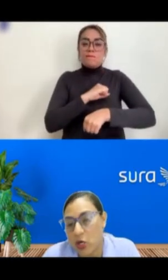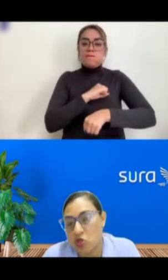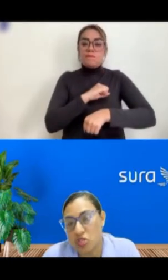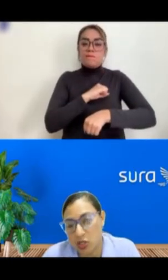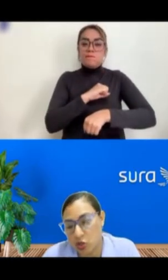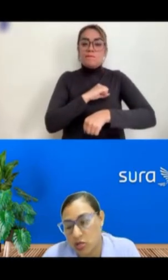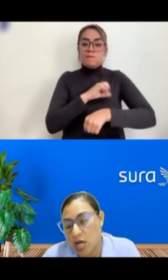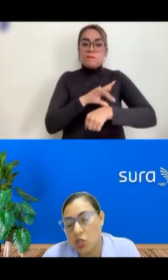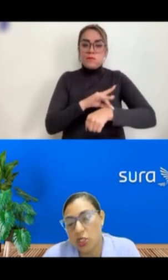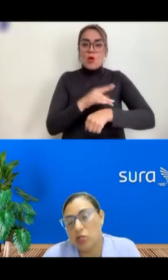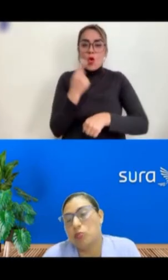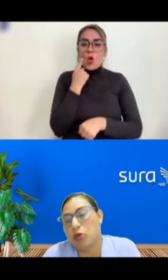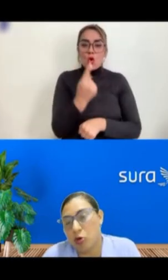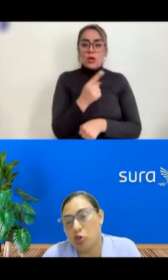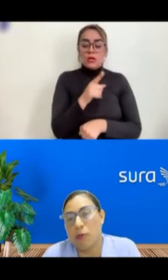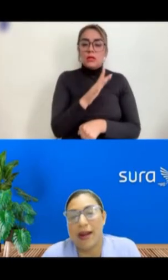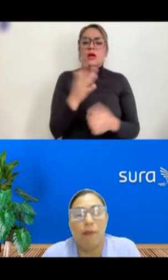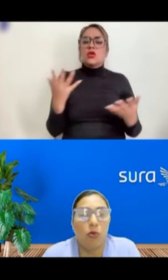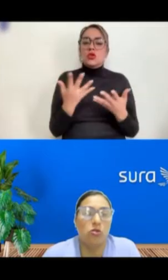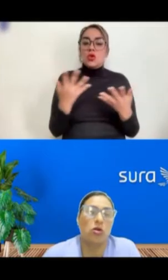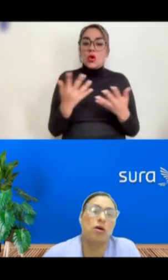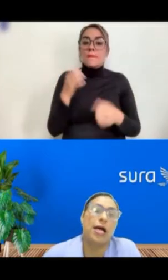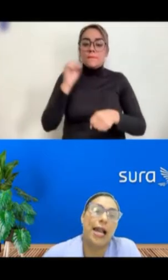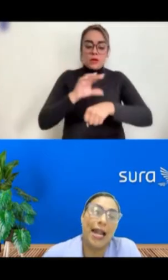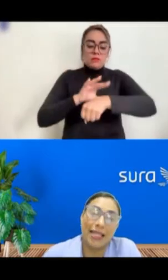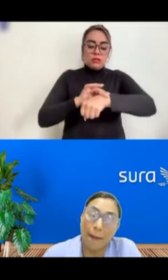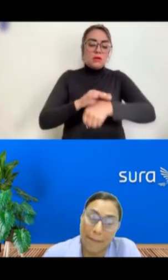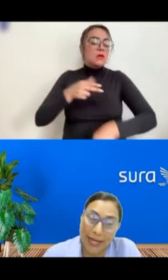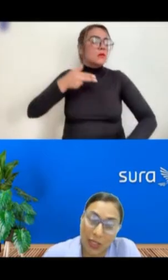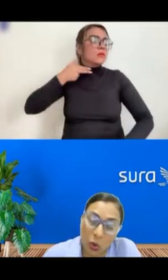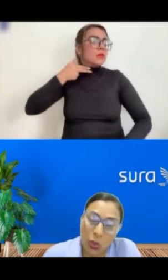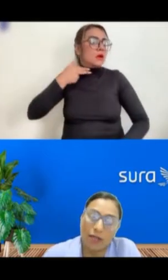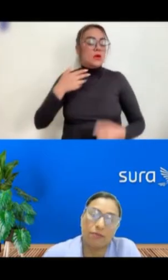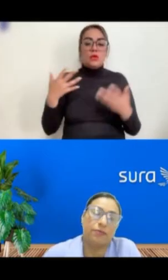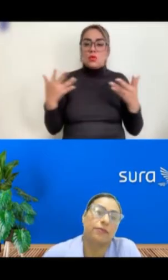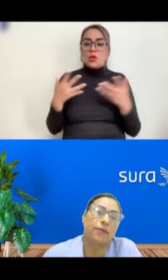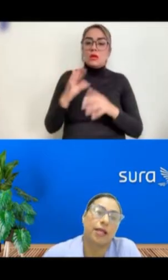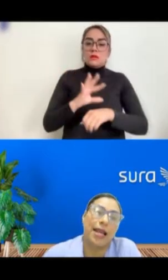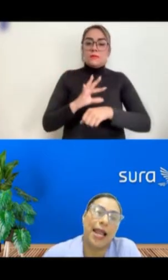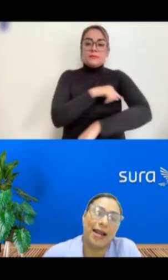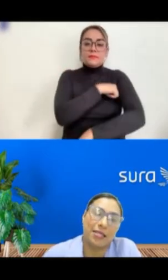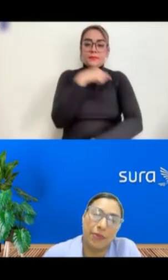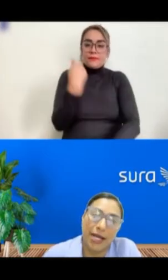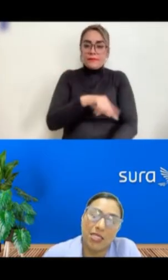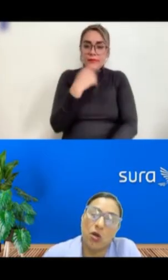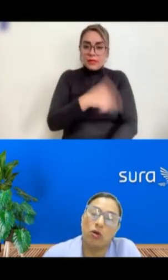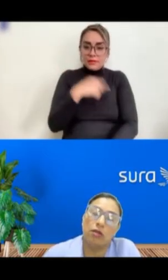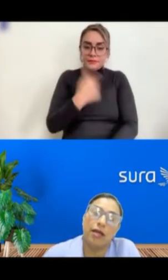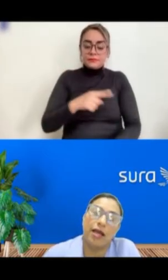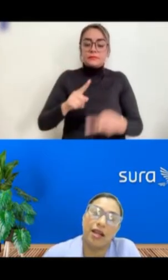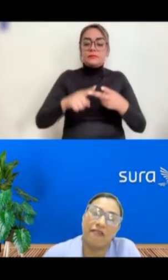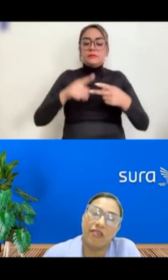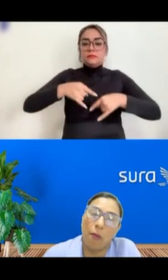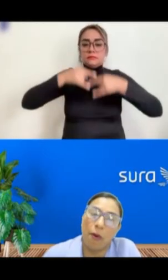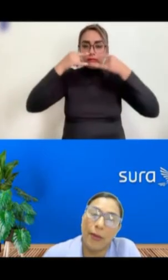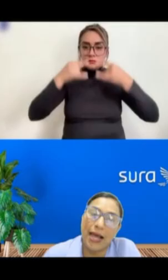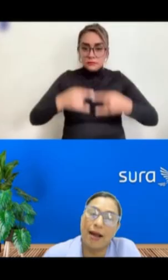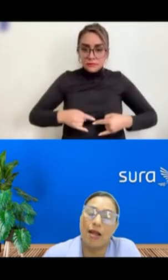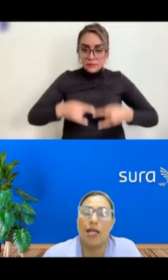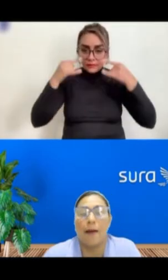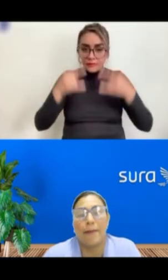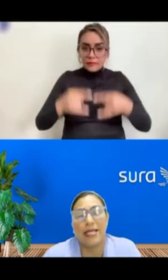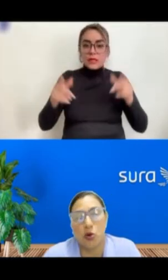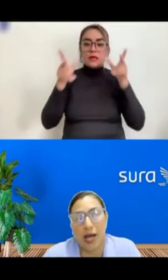que ahorita vamos a ver los sitios donde podemos tomar el pulso, la temperatura, la respiración, el